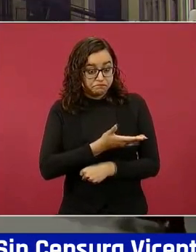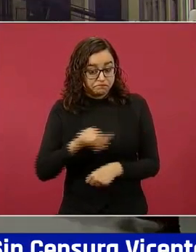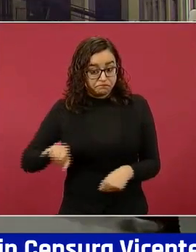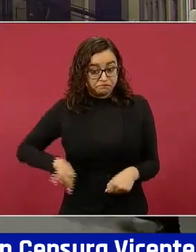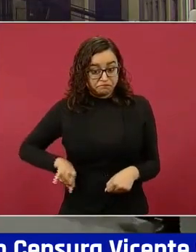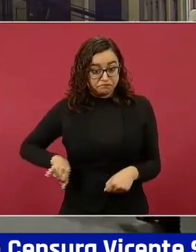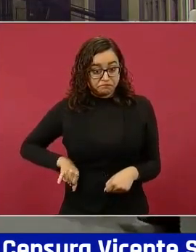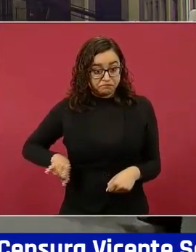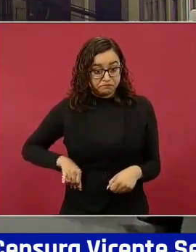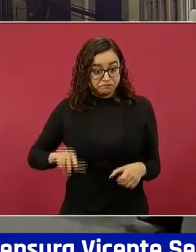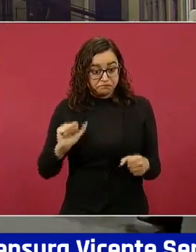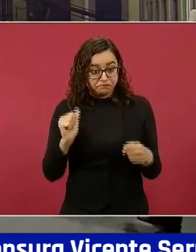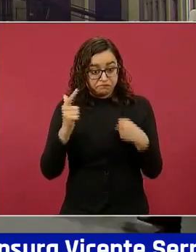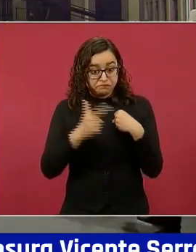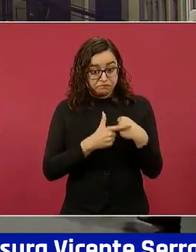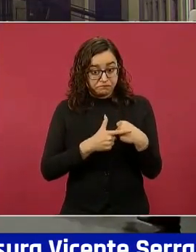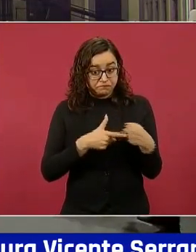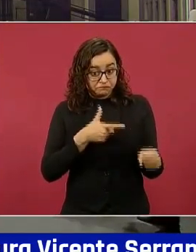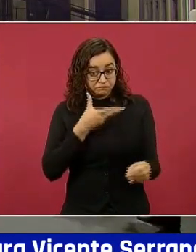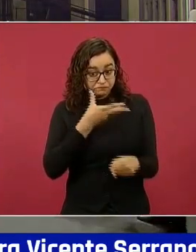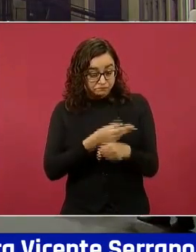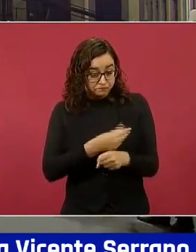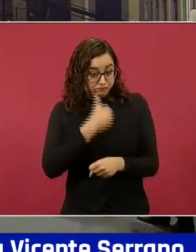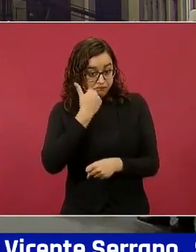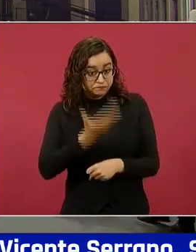interés en comentar algo.